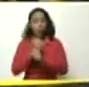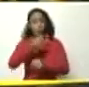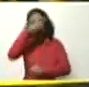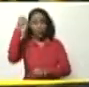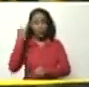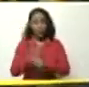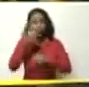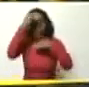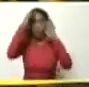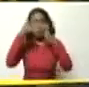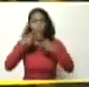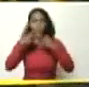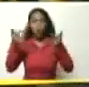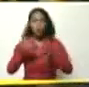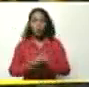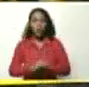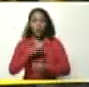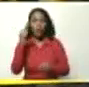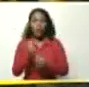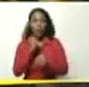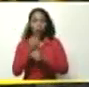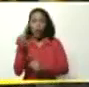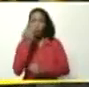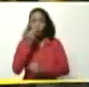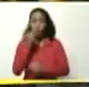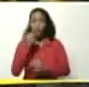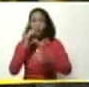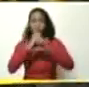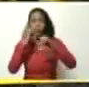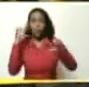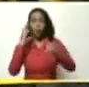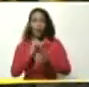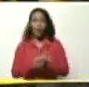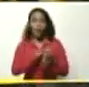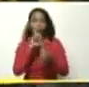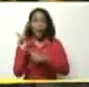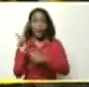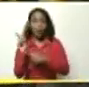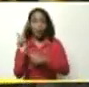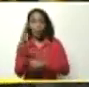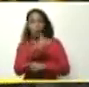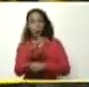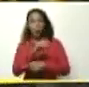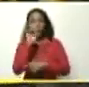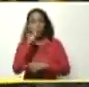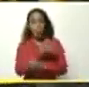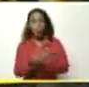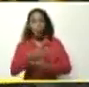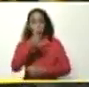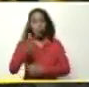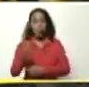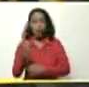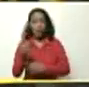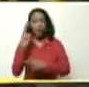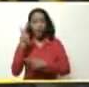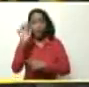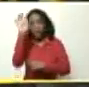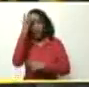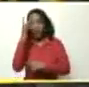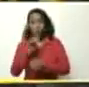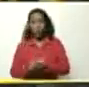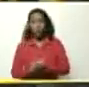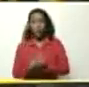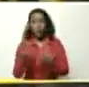que atiendan público, trabajadores de la alimentación, del transporte, estos son aproximadamente 3 millones de personas. Y a partir de febrero